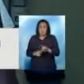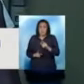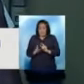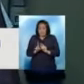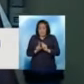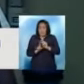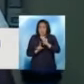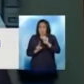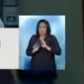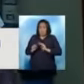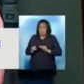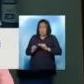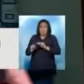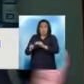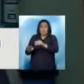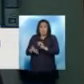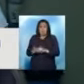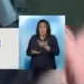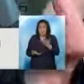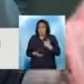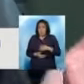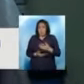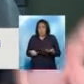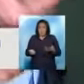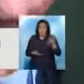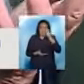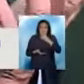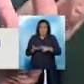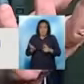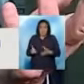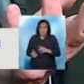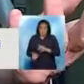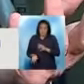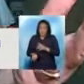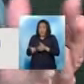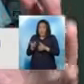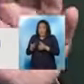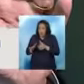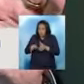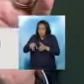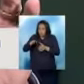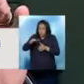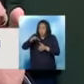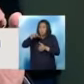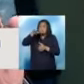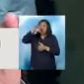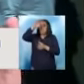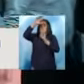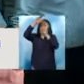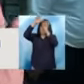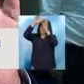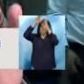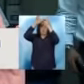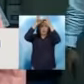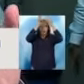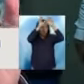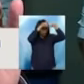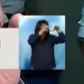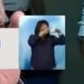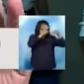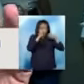temperatura del mar alta, que es la que causa la condensación y las lluvias, está empezando a bajar,